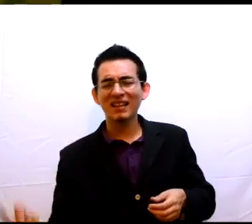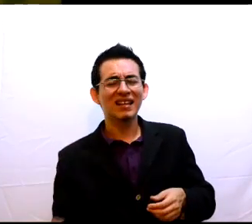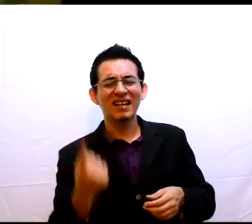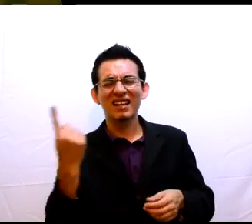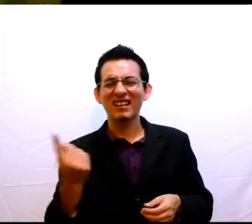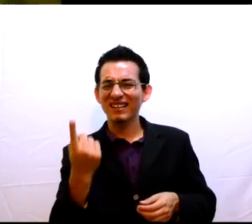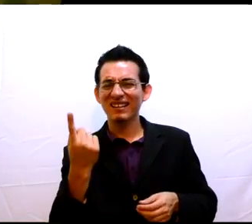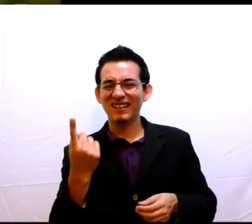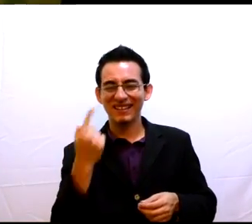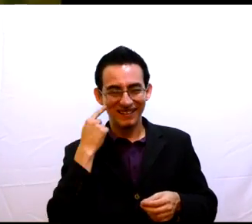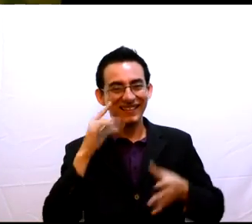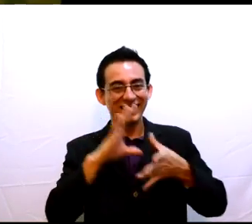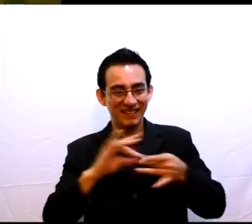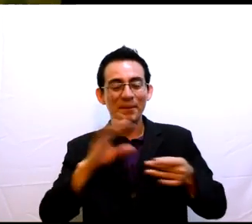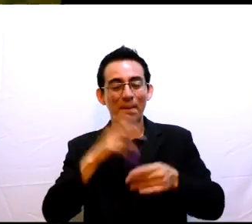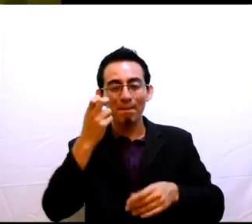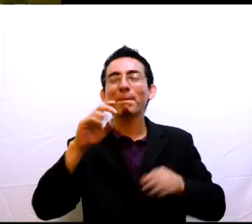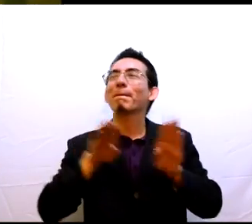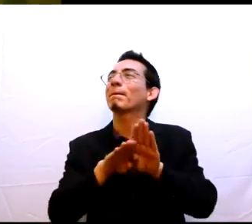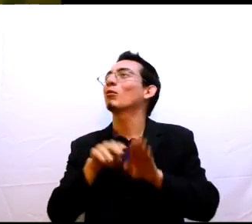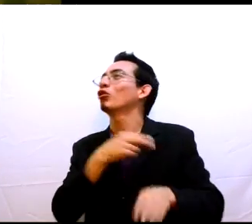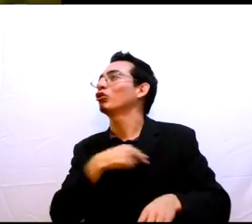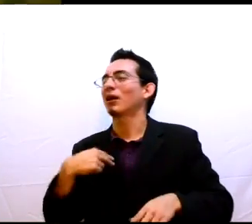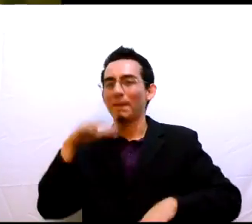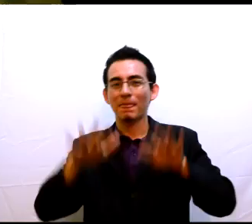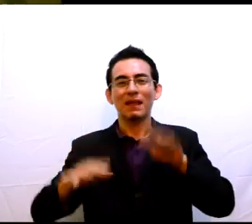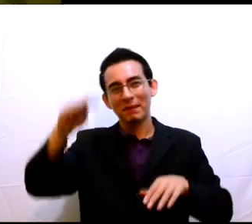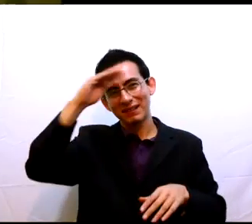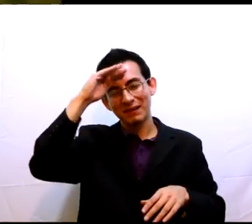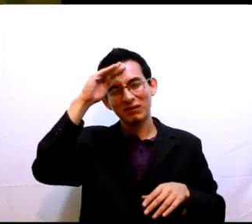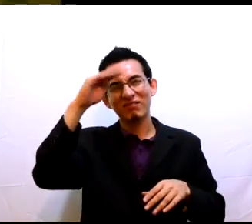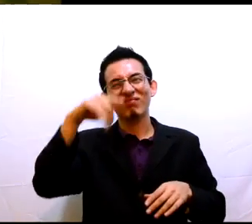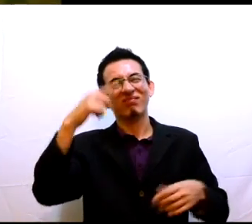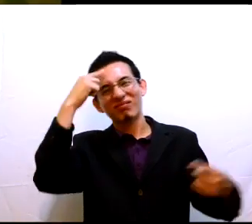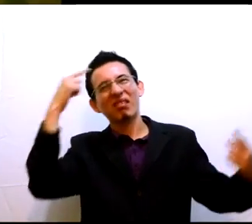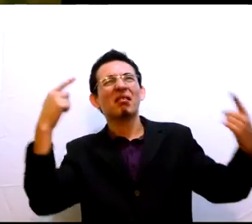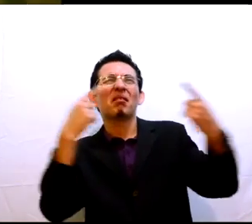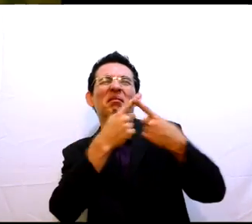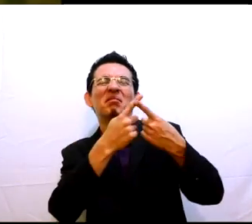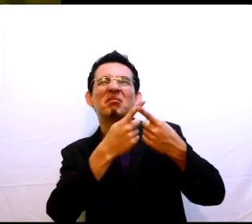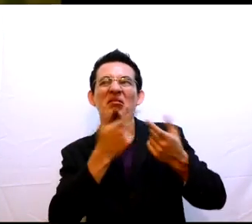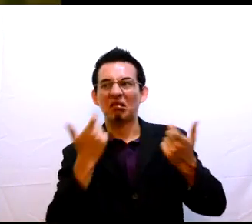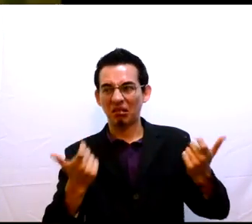allí miran desgraciadamente esto los de la prosperidad doctores en horripilante